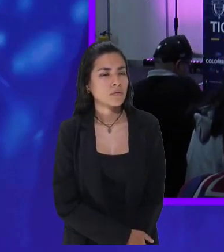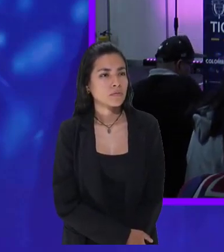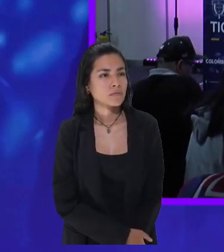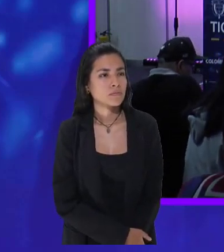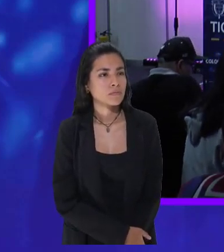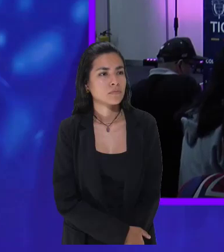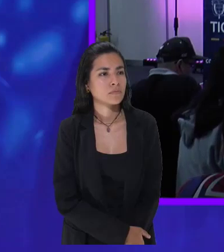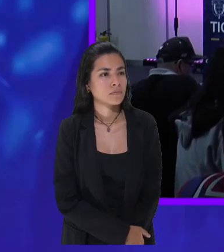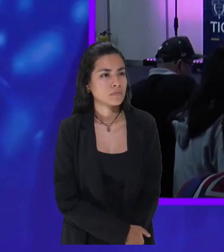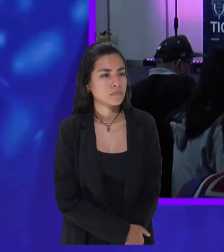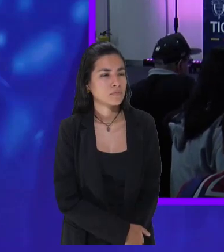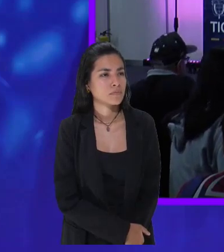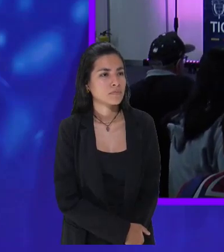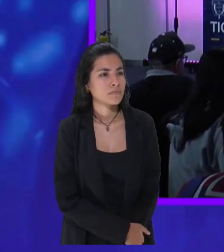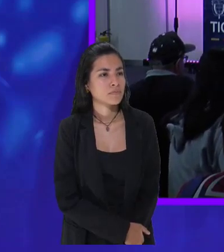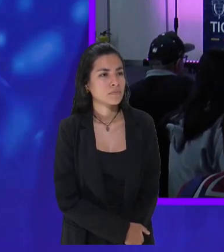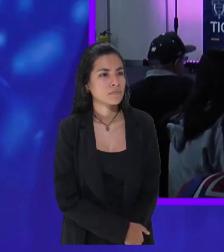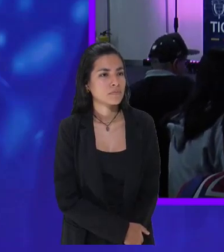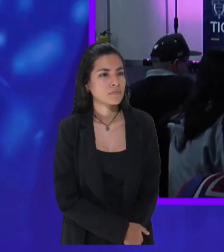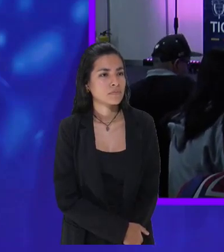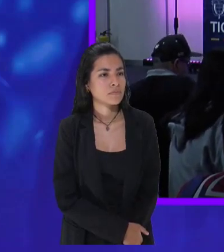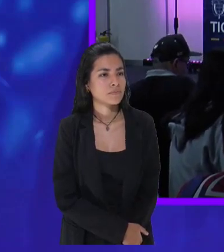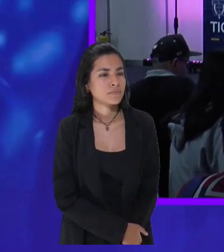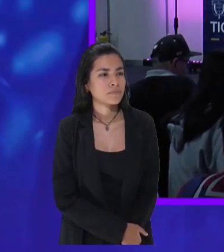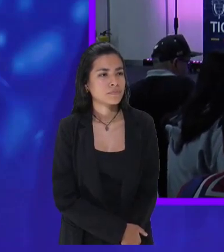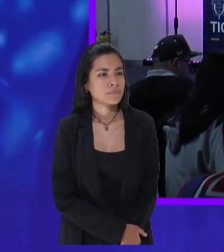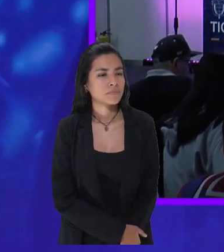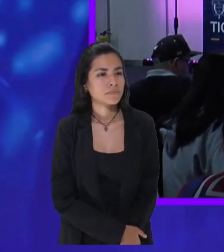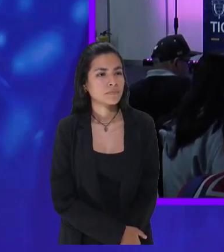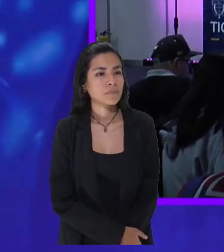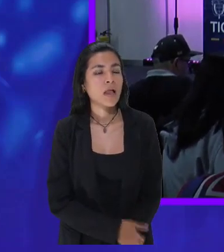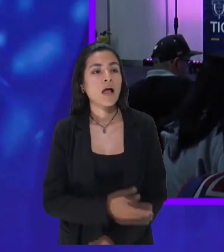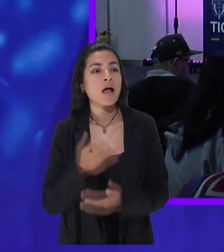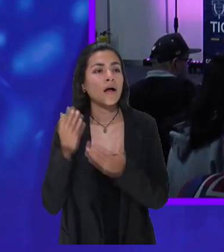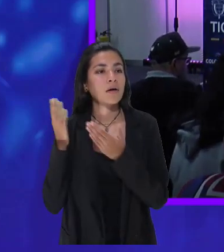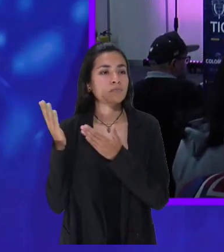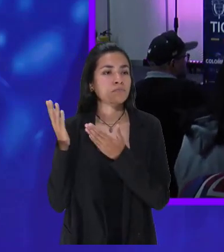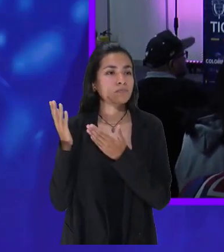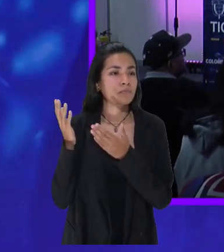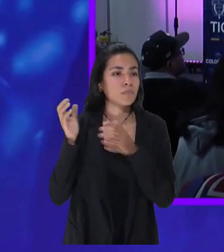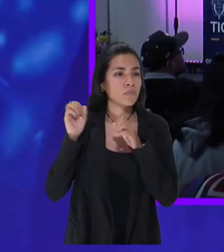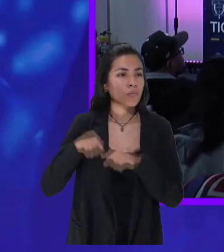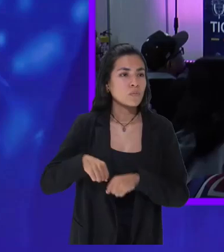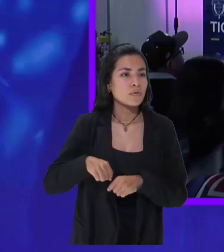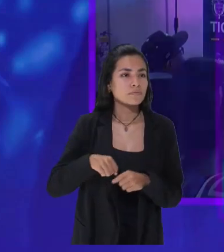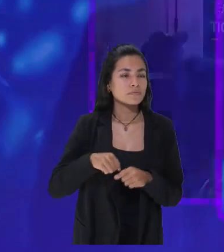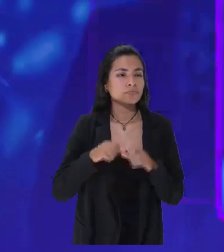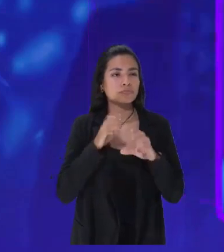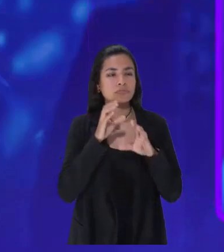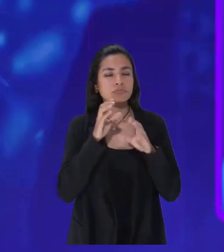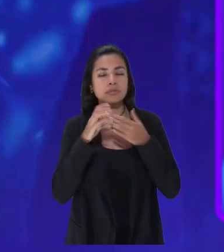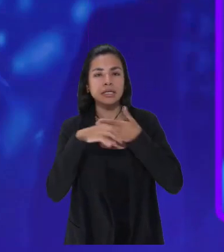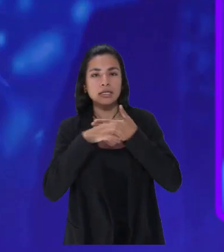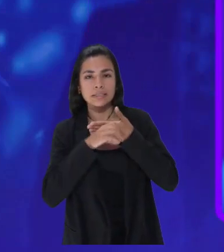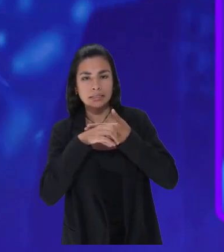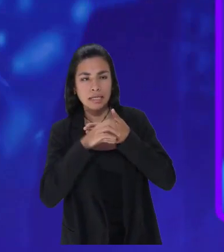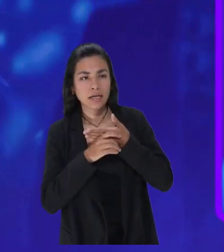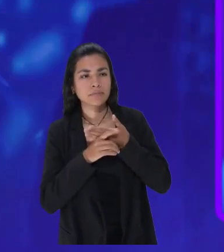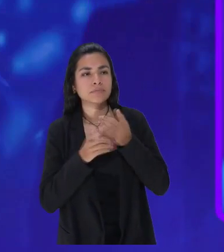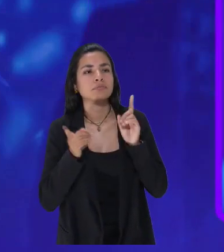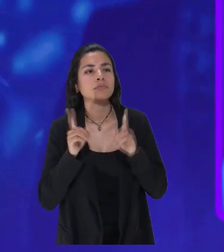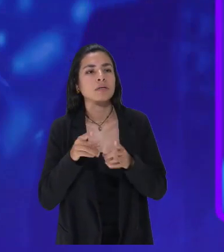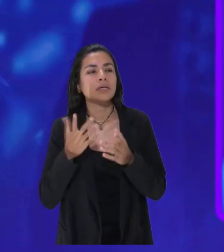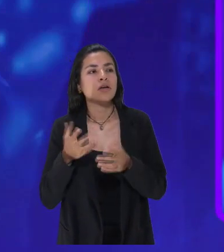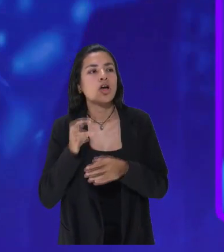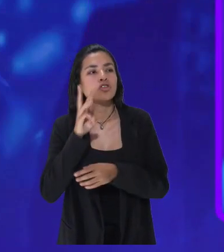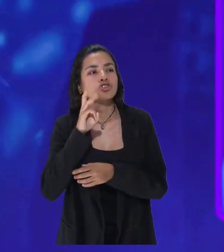Para que cojan los datos míos. Ahí me pueden encontrar, tenemos Instagram, revivevirtual.com, ya tenemos más de